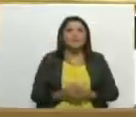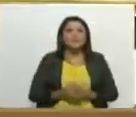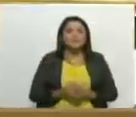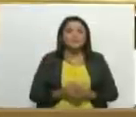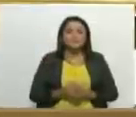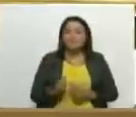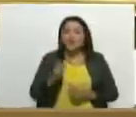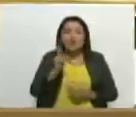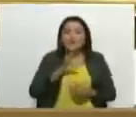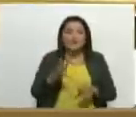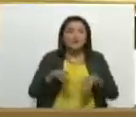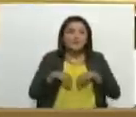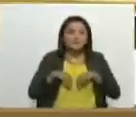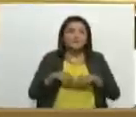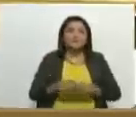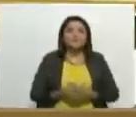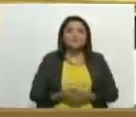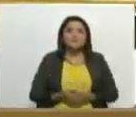señor.